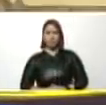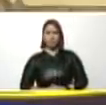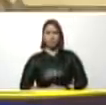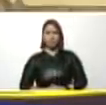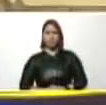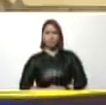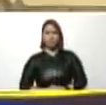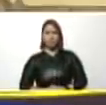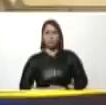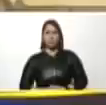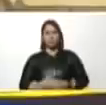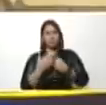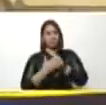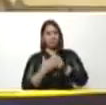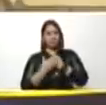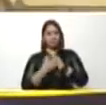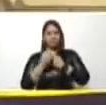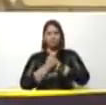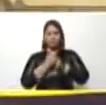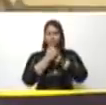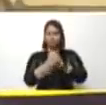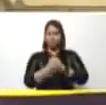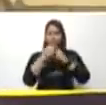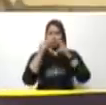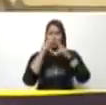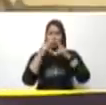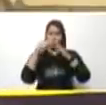La aprecio mucho y la conozco a profundidad.